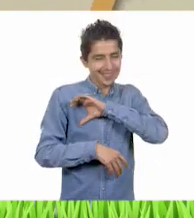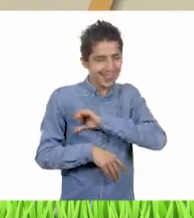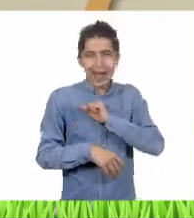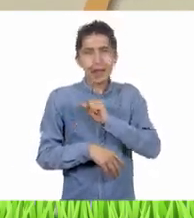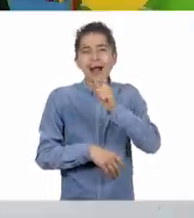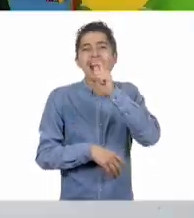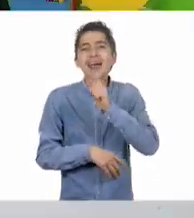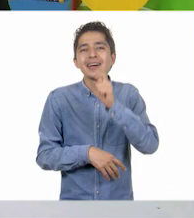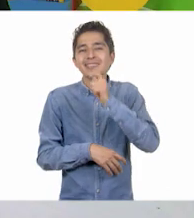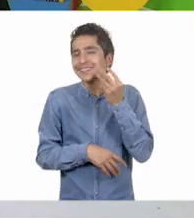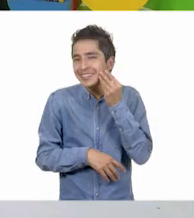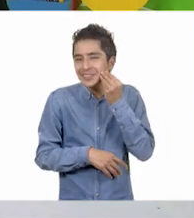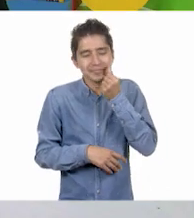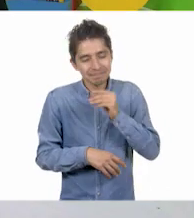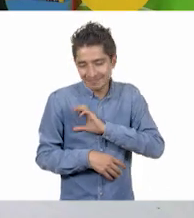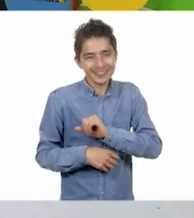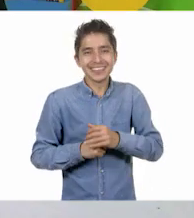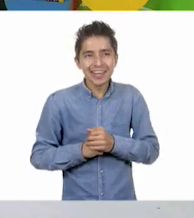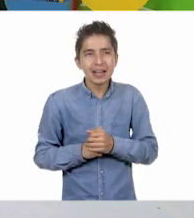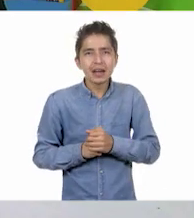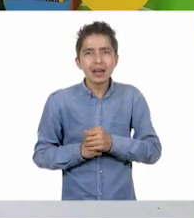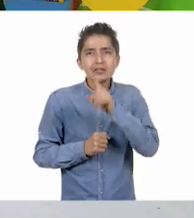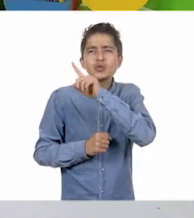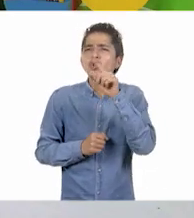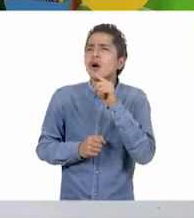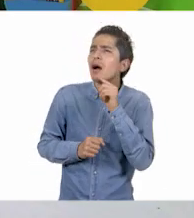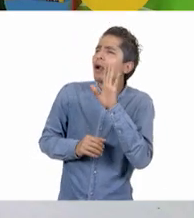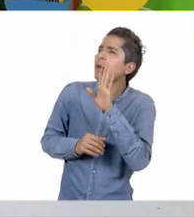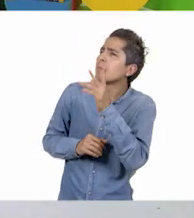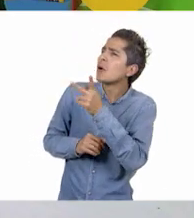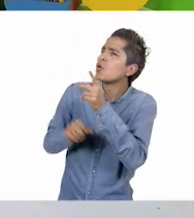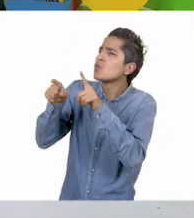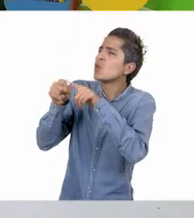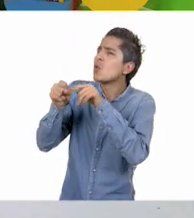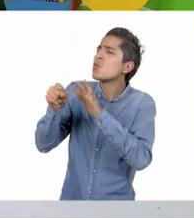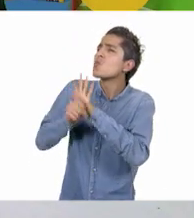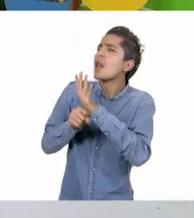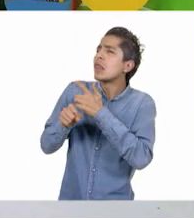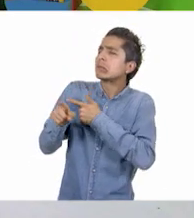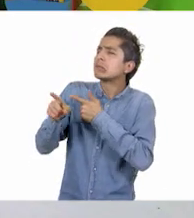de limón. Oye, Sohar, ¿qué color te gusta a ti?